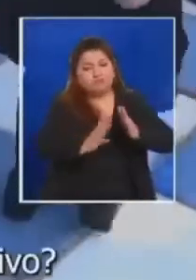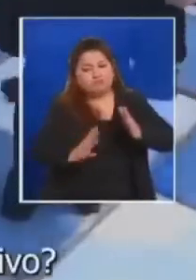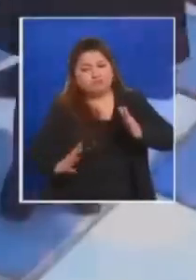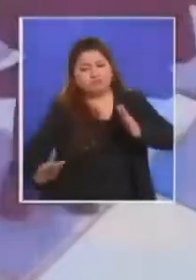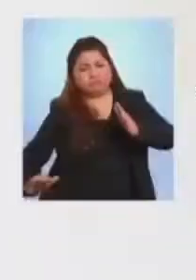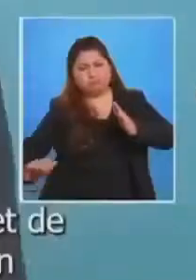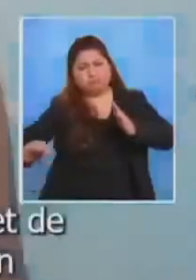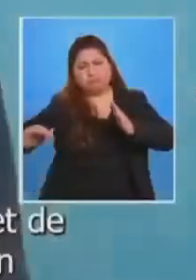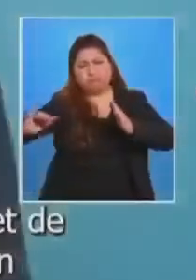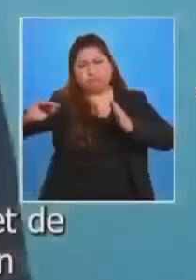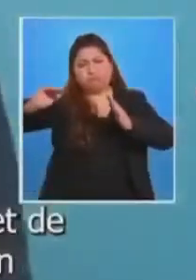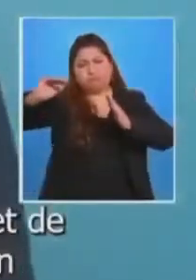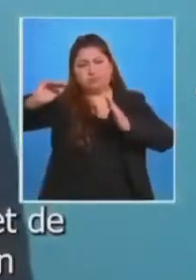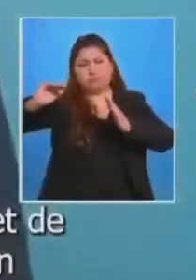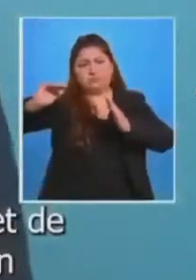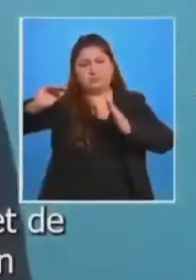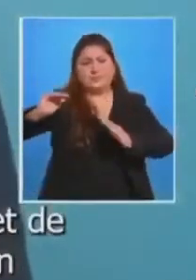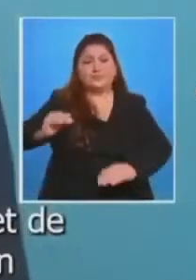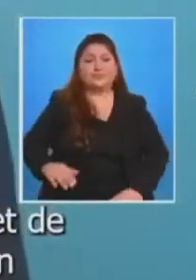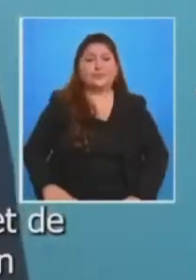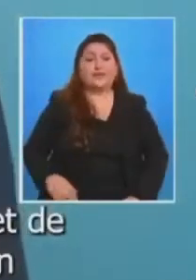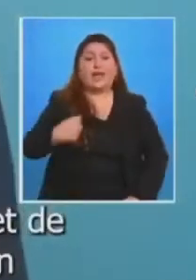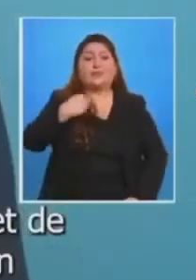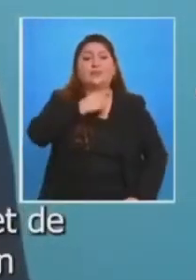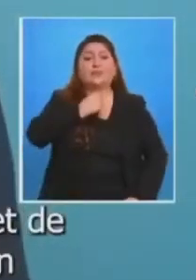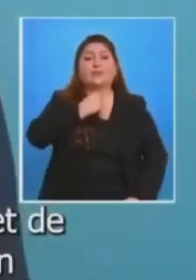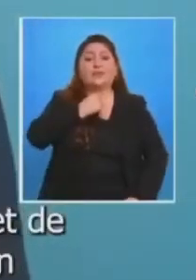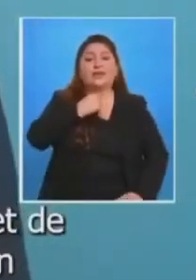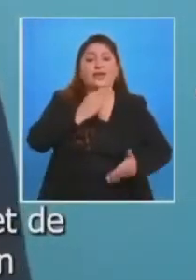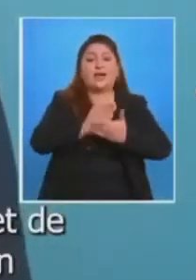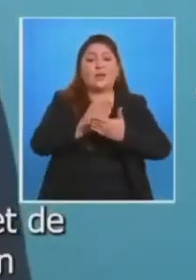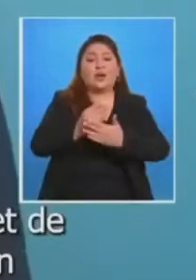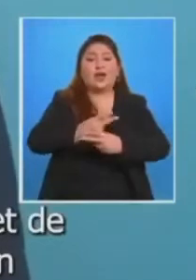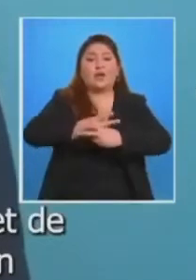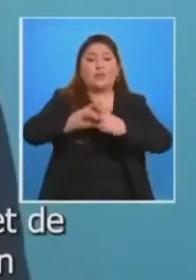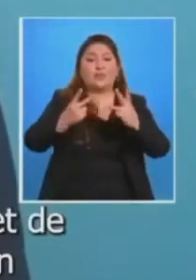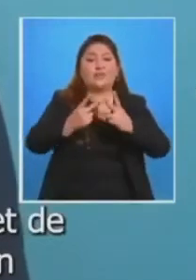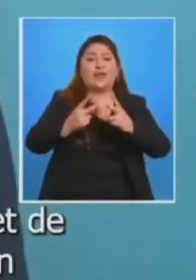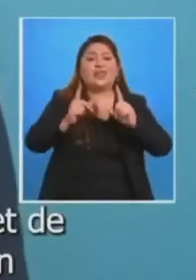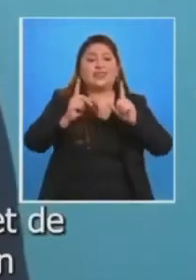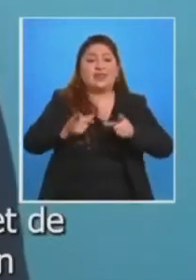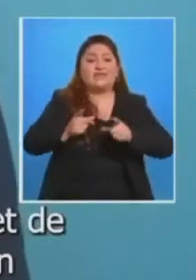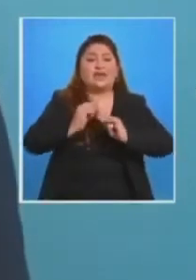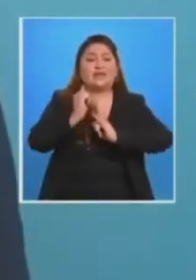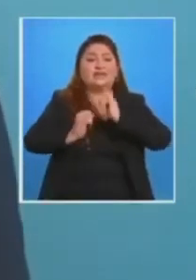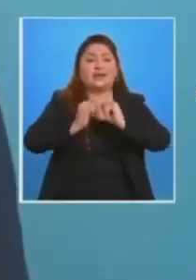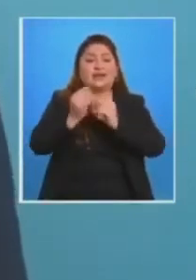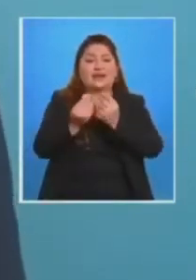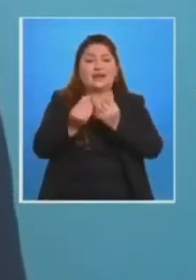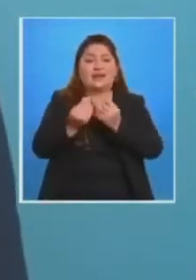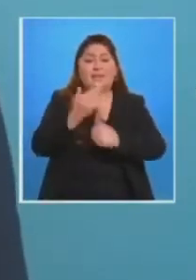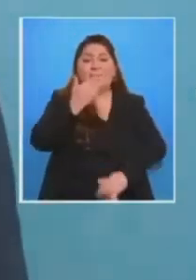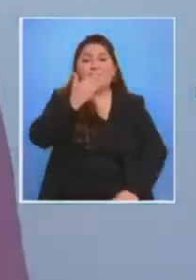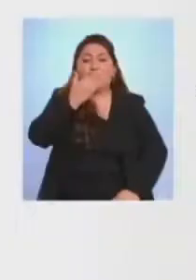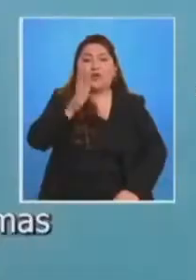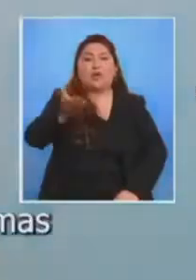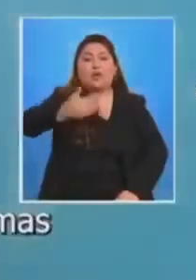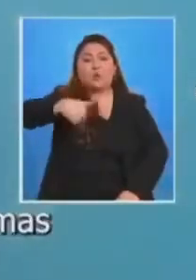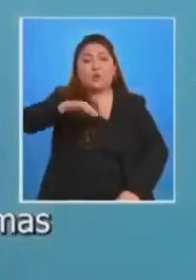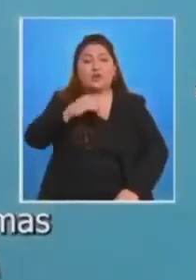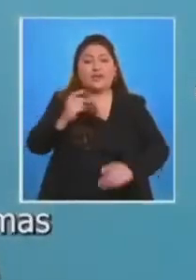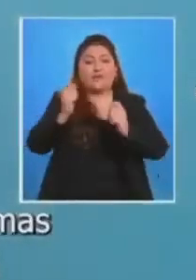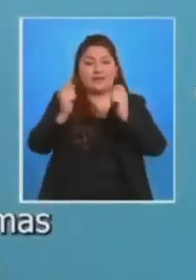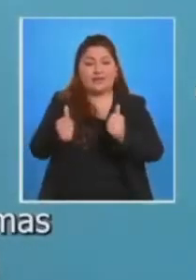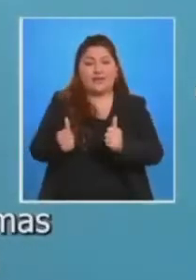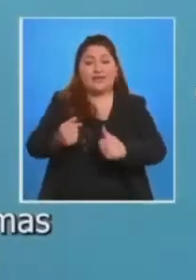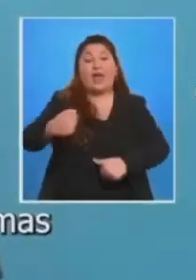desarrollo educativo? A mí me gustaría que la escuela pública tuviera internet de calidad y aparatos electrónicos de última generación para mejorar nuestras habilidades. A mí